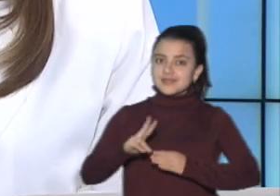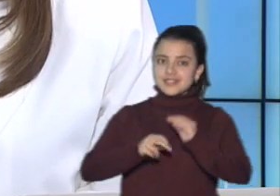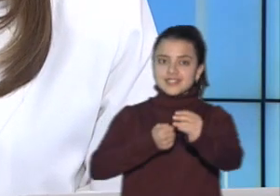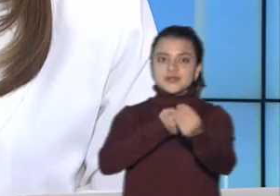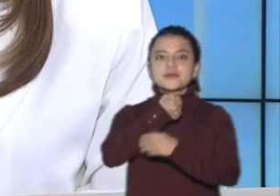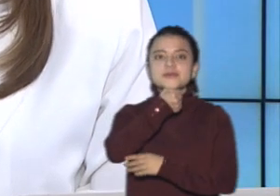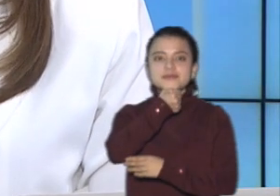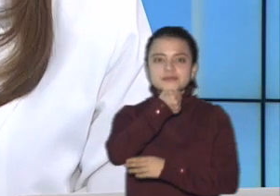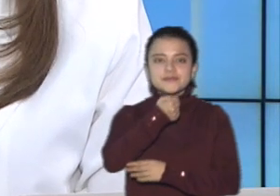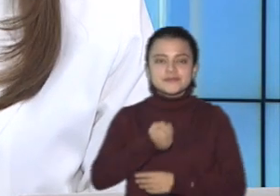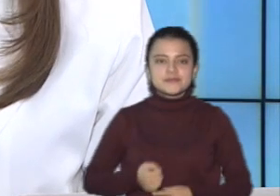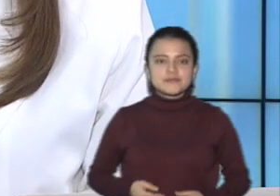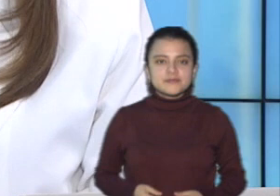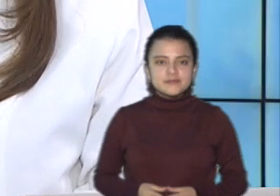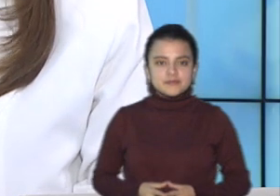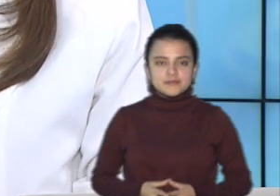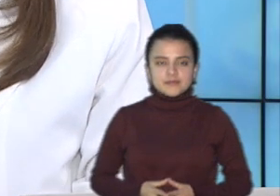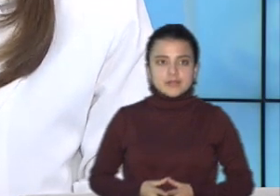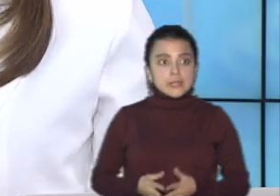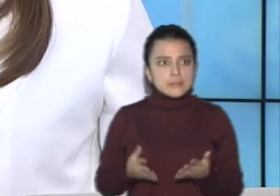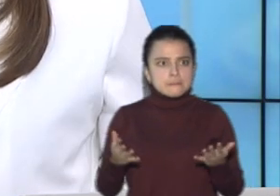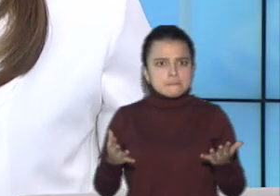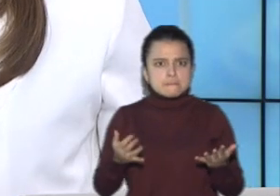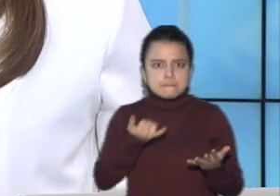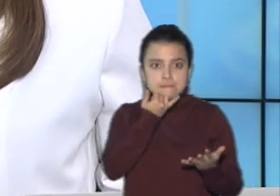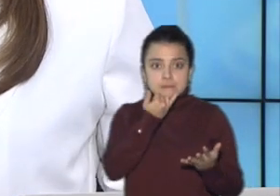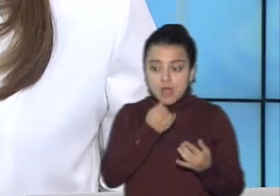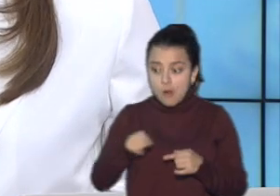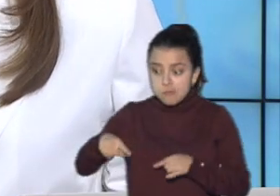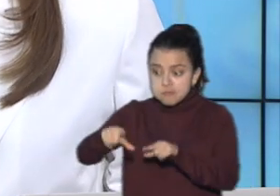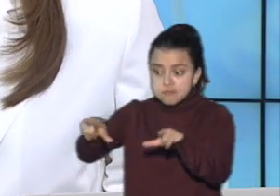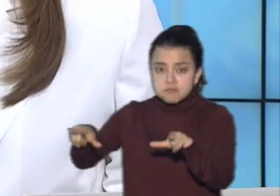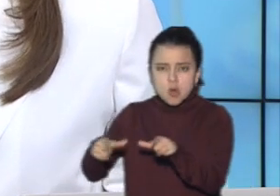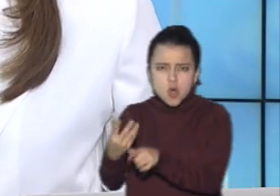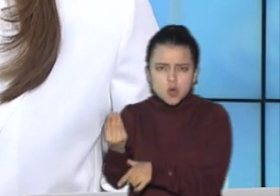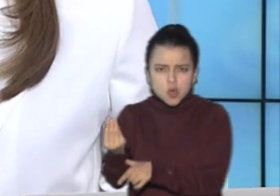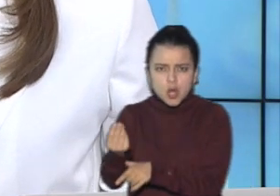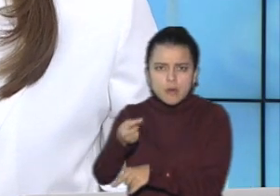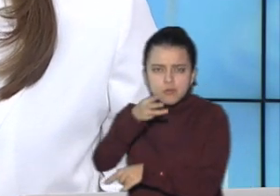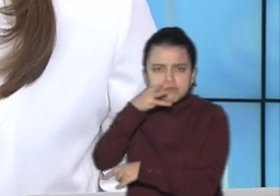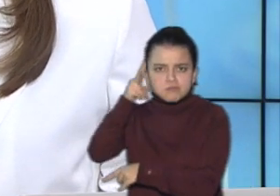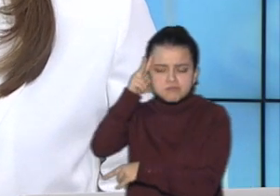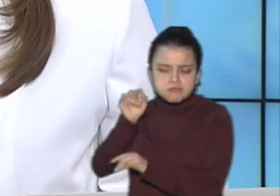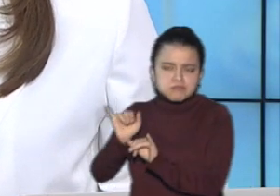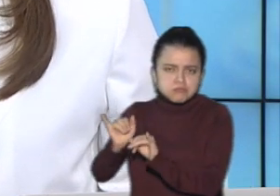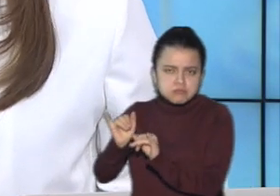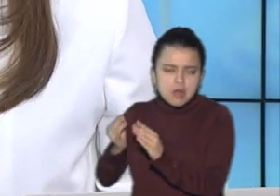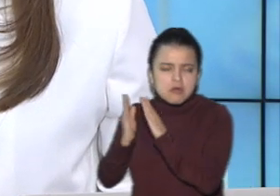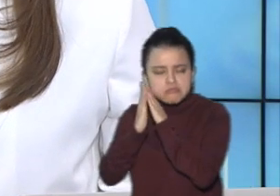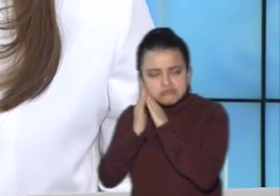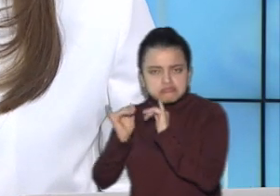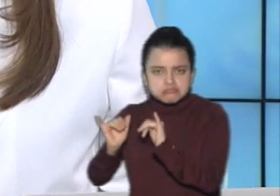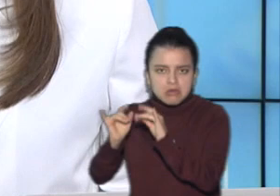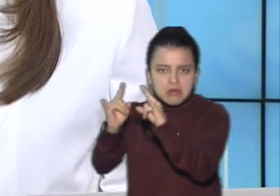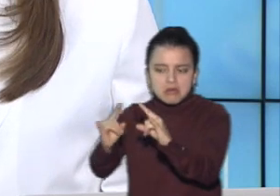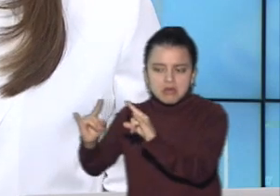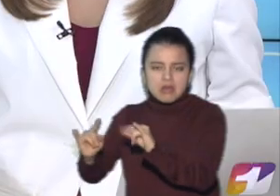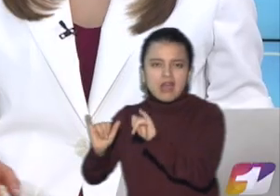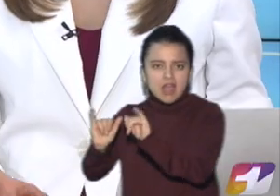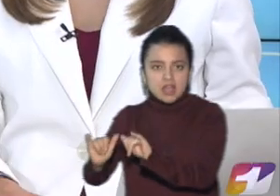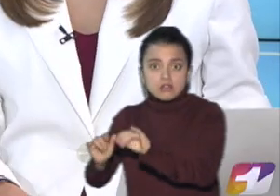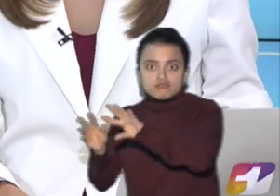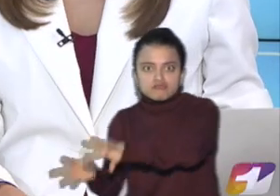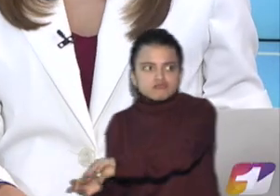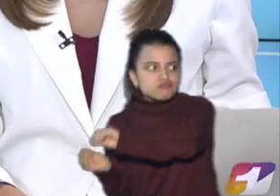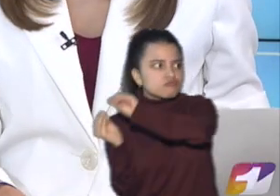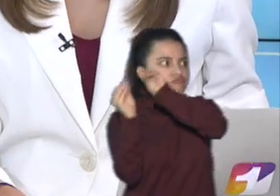Seguimos en Noticentro 1 CMI. Empezó el traslado de un grupo de indígenas que vive en el Parque Nacional hacia albergues temporales.